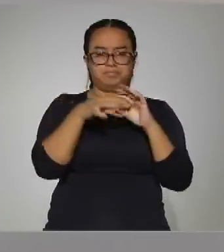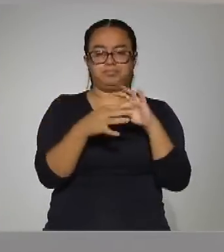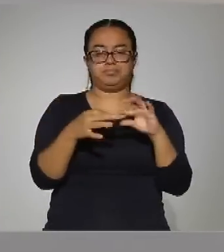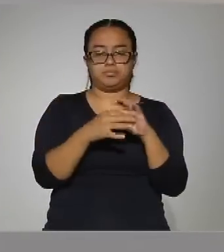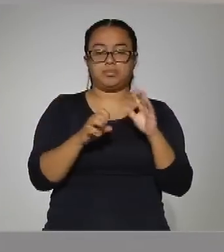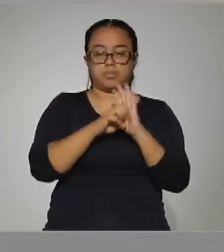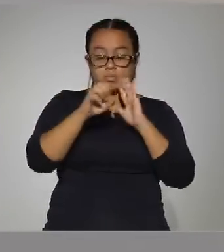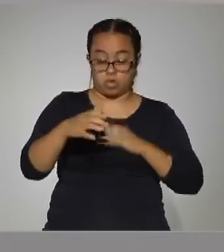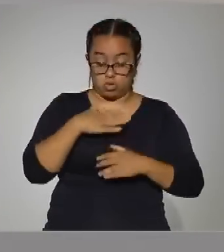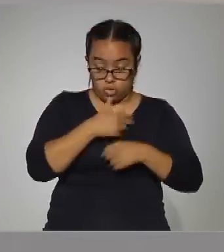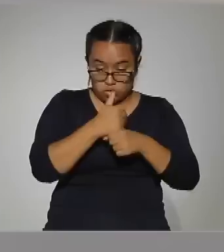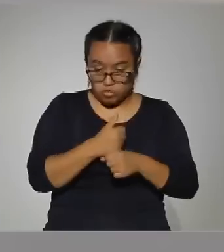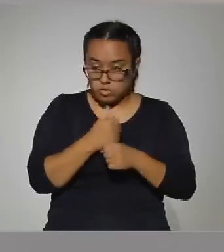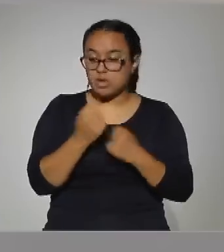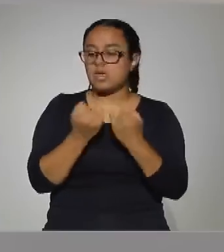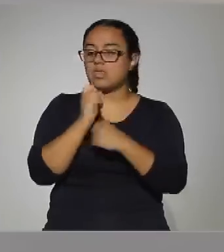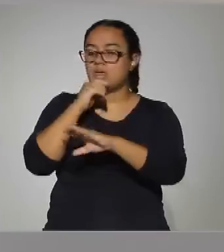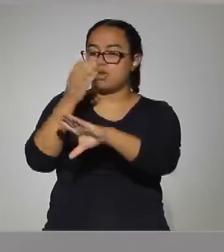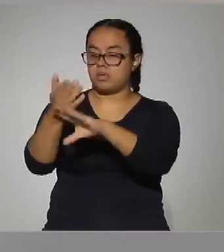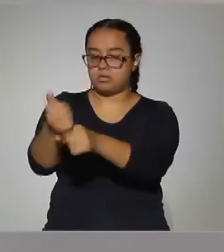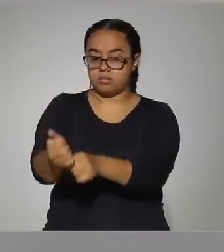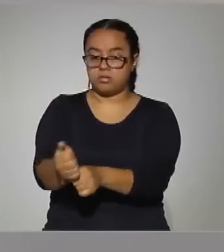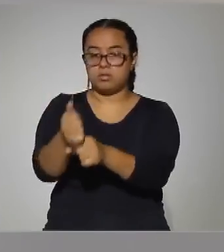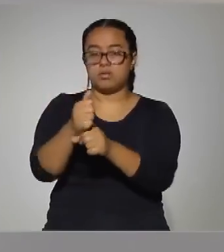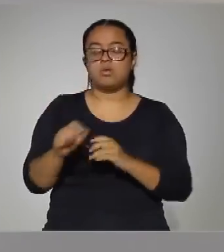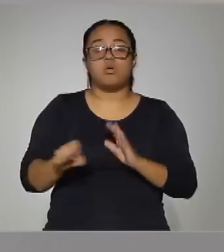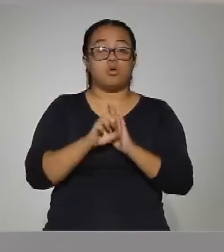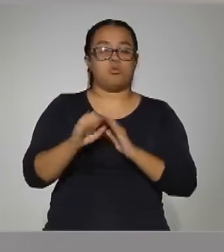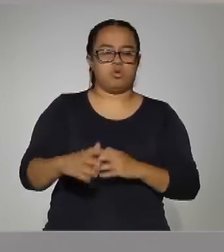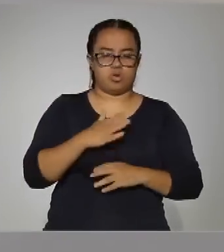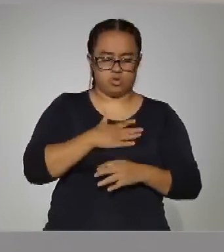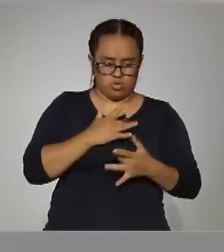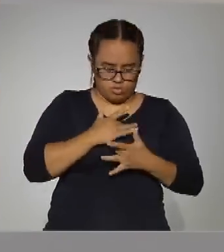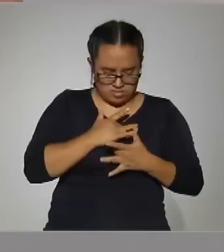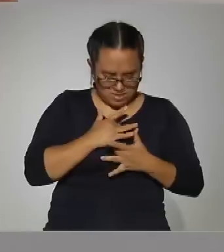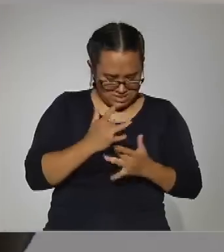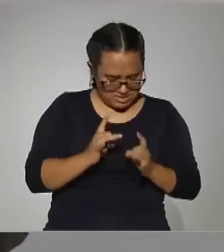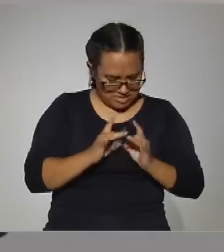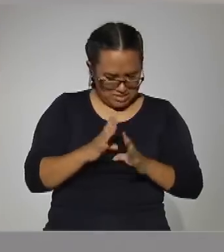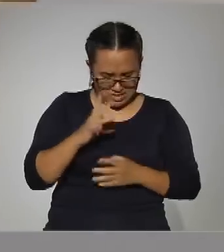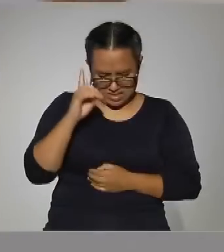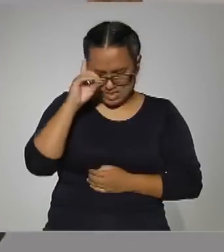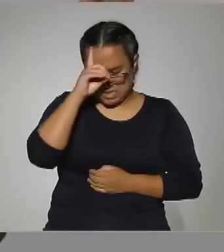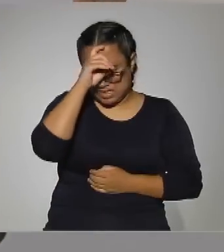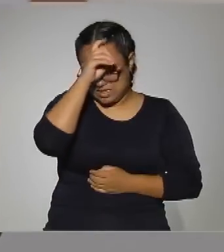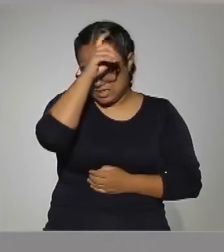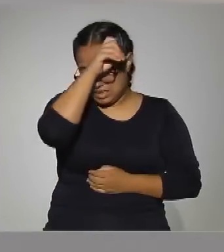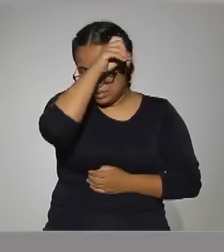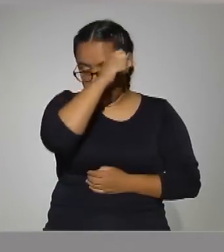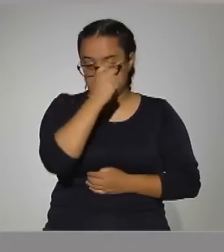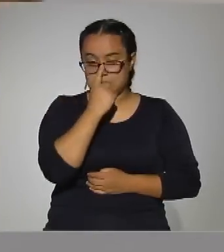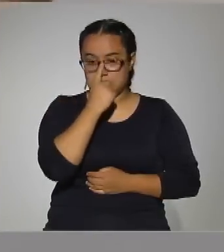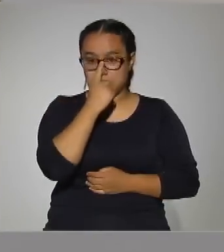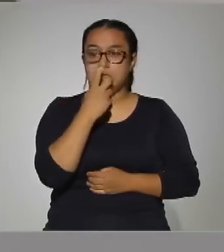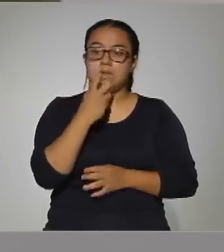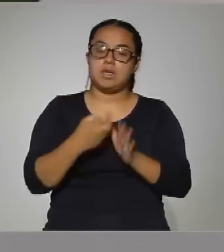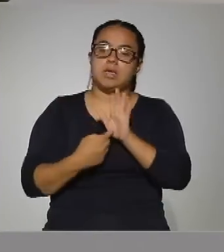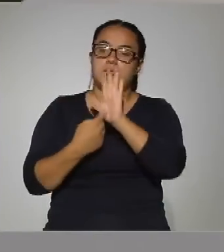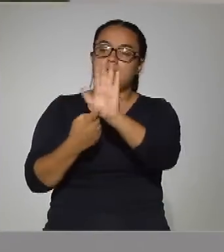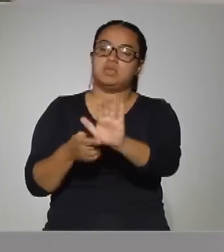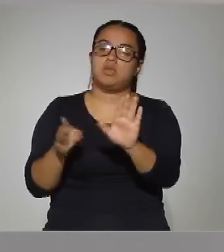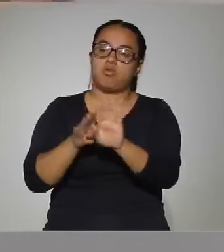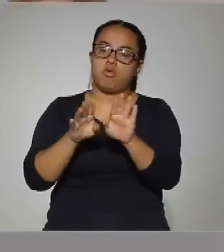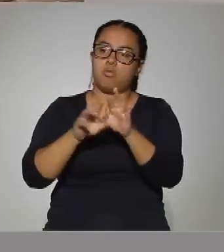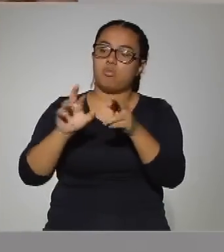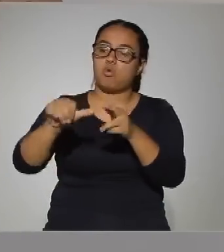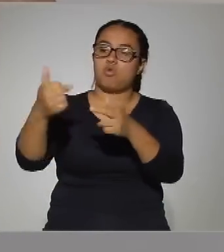de víctimas, ¿no? Cuando vives una experiencia dolorosa o difícil, al final de cuentas se proyecta en el resto de tus relaciones.